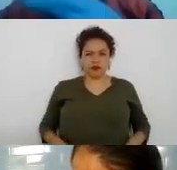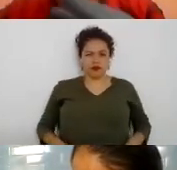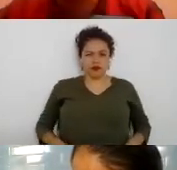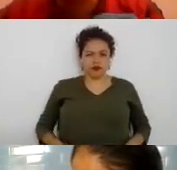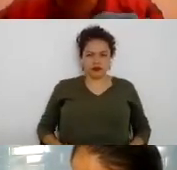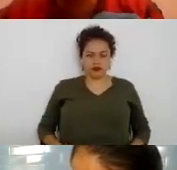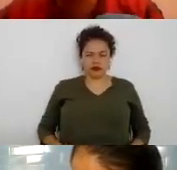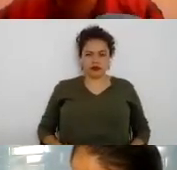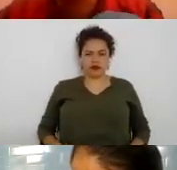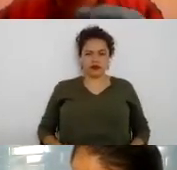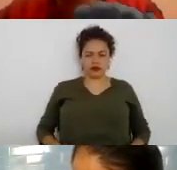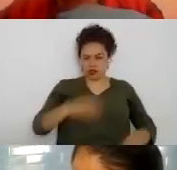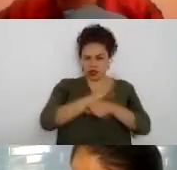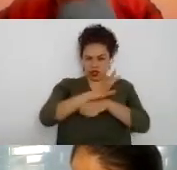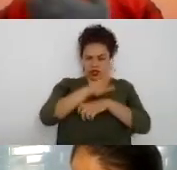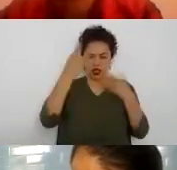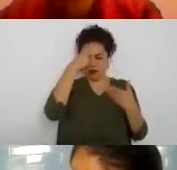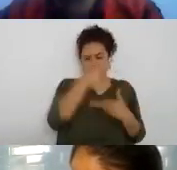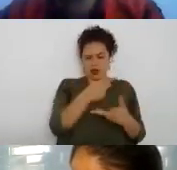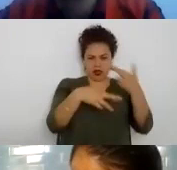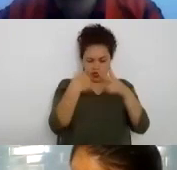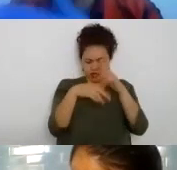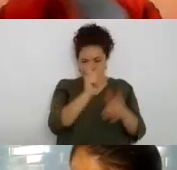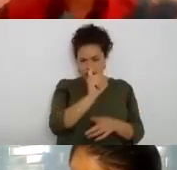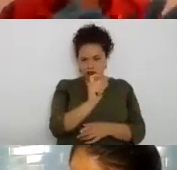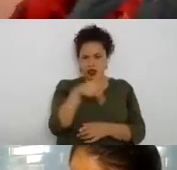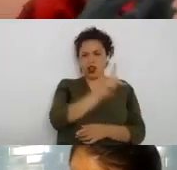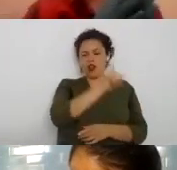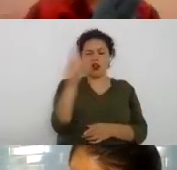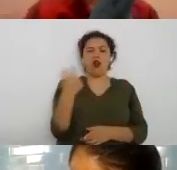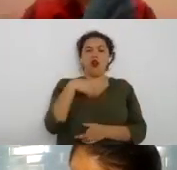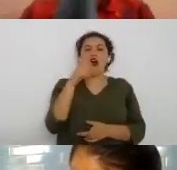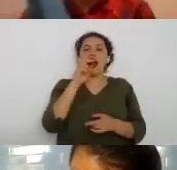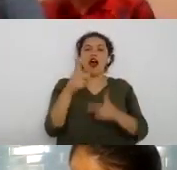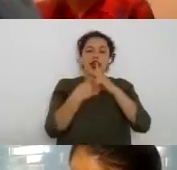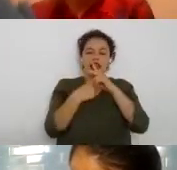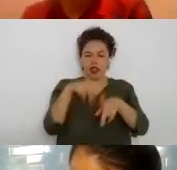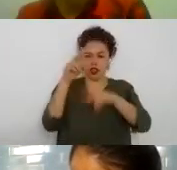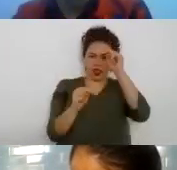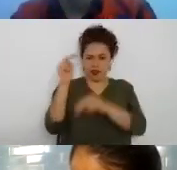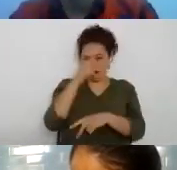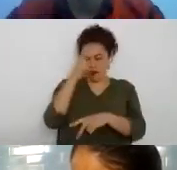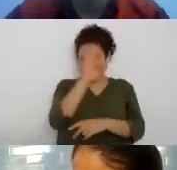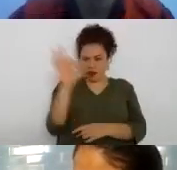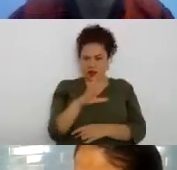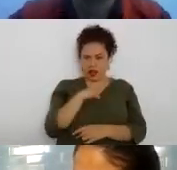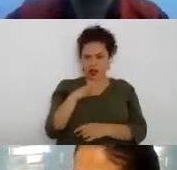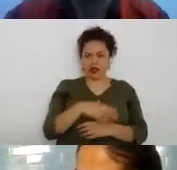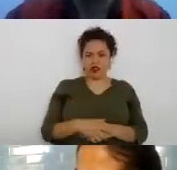Ahorita vamos a retomar esa parte de la extensión y vamos a comprender de dónde viene o de dónde toman ese parámetro de porcentajes.